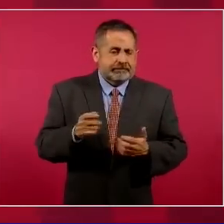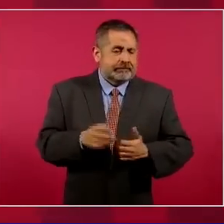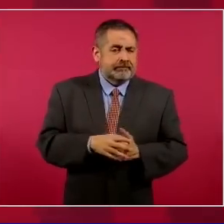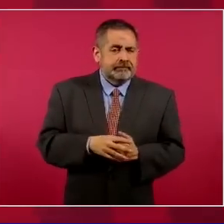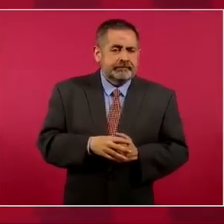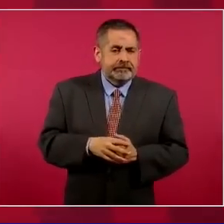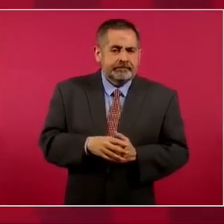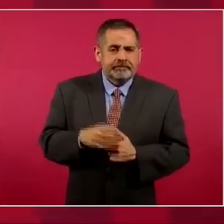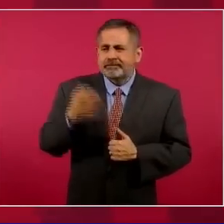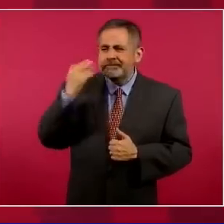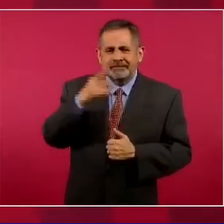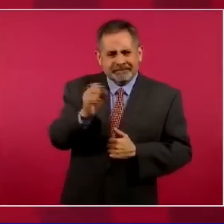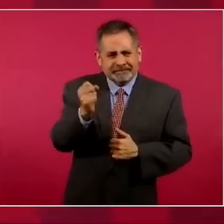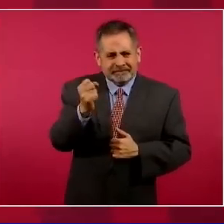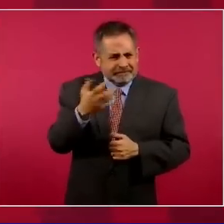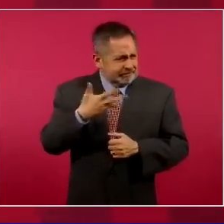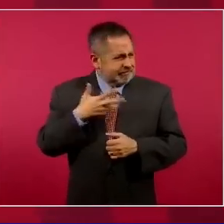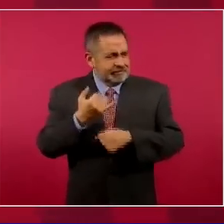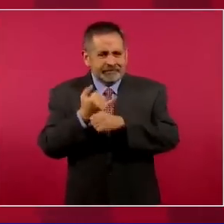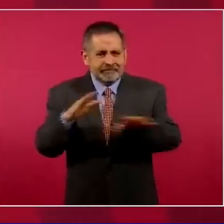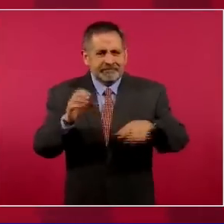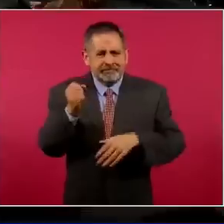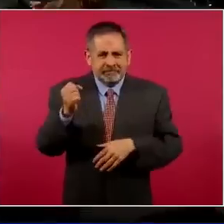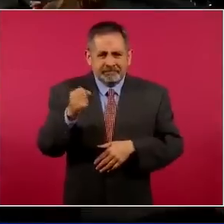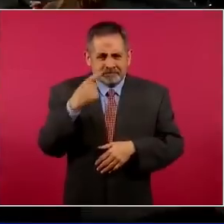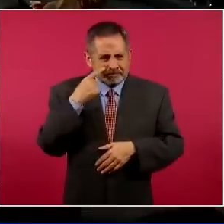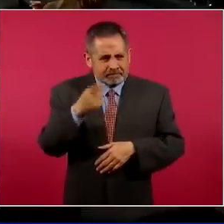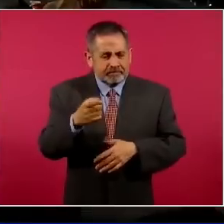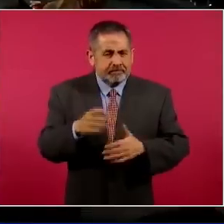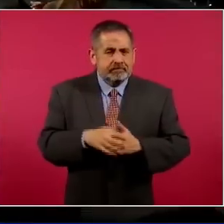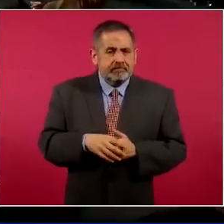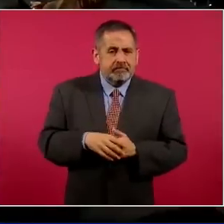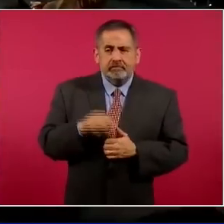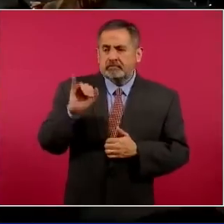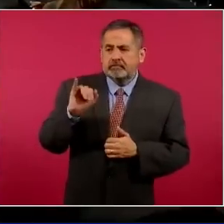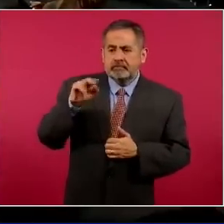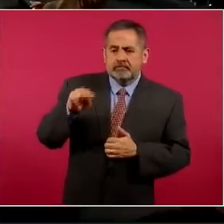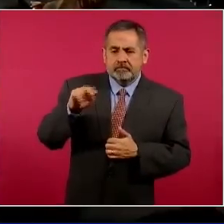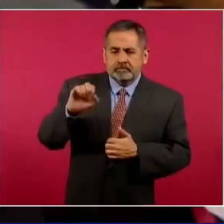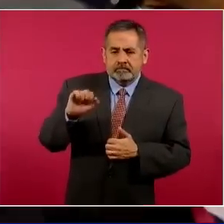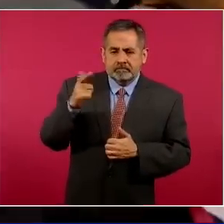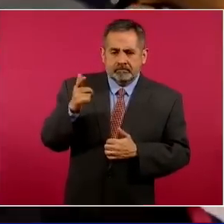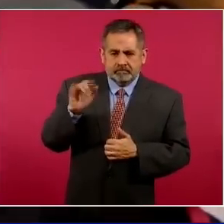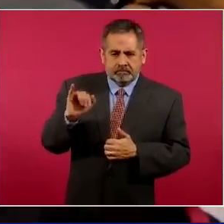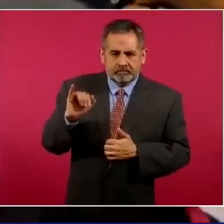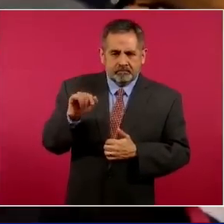de septiembre. ¿No tienes mi informe de septiembre? Son del INEGI